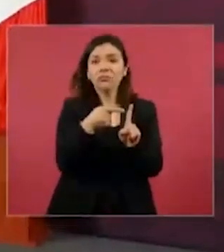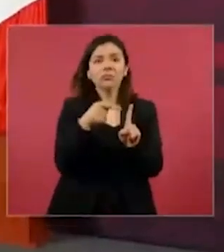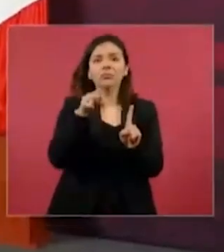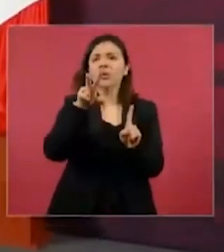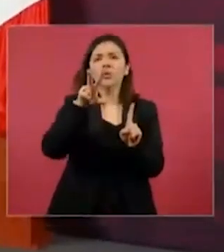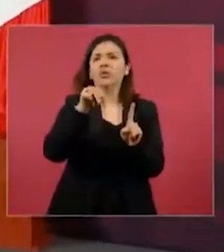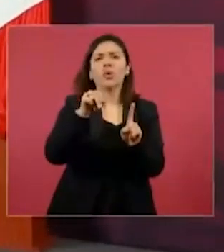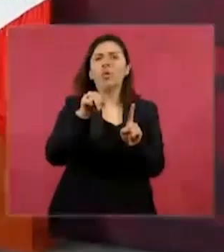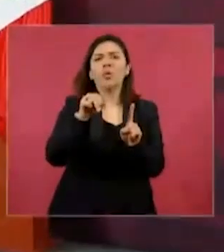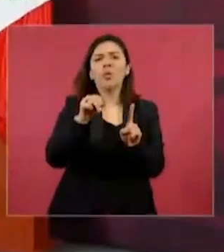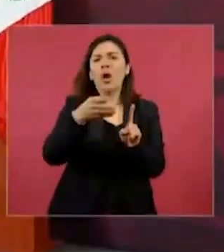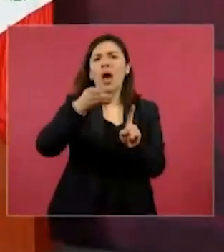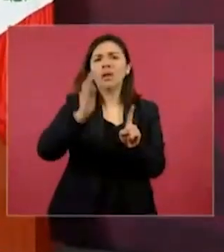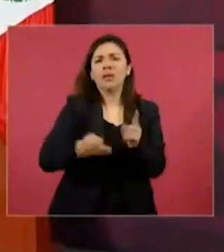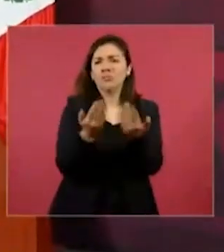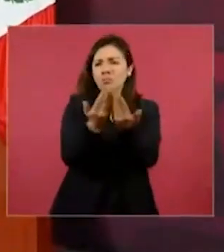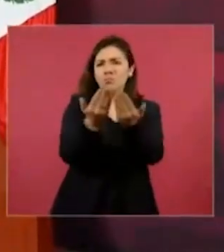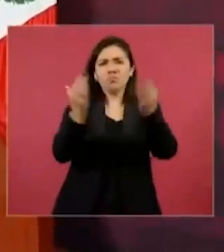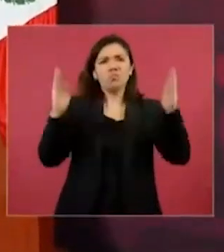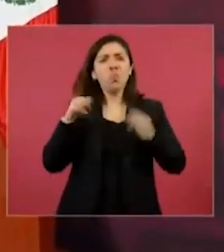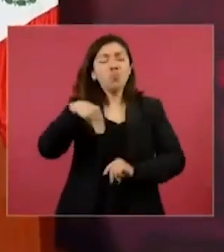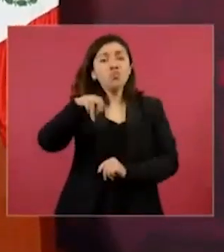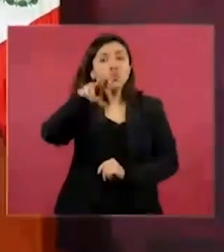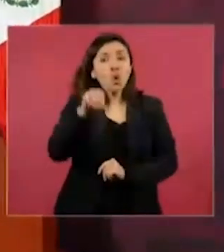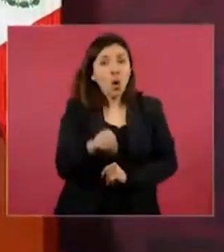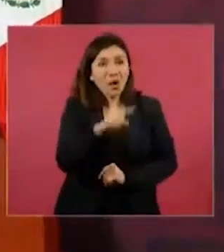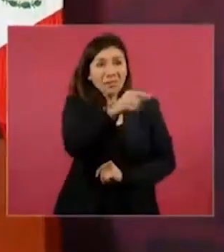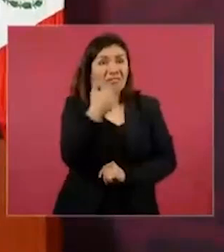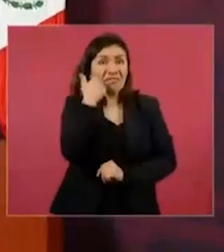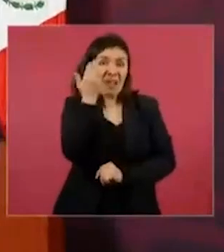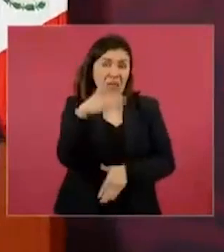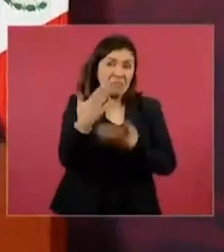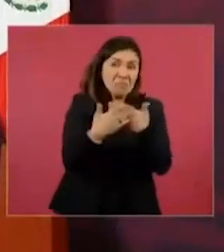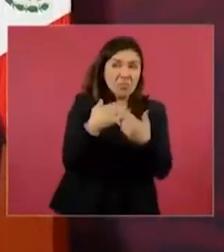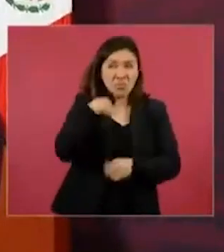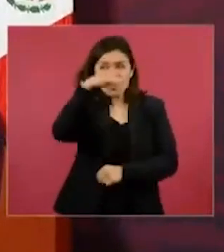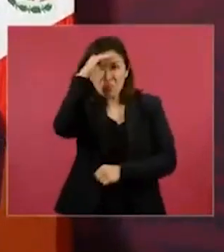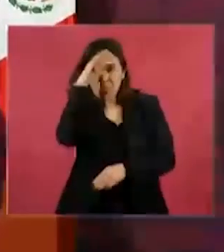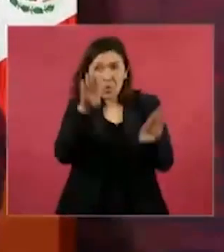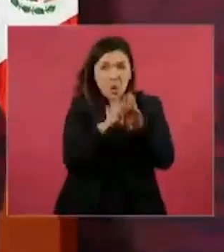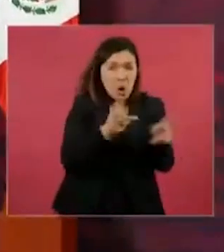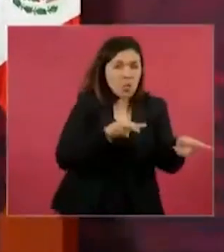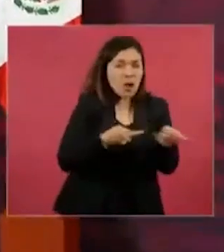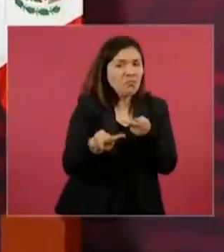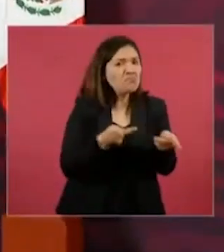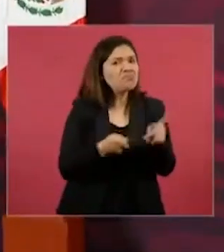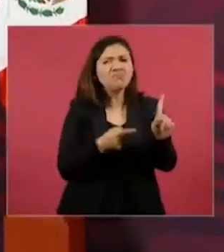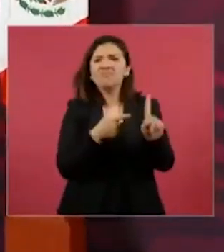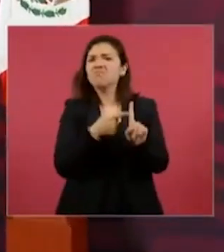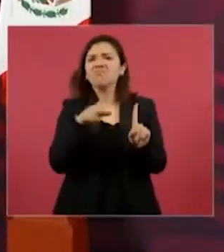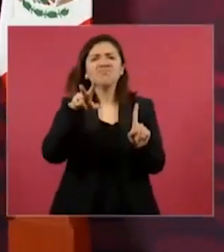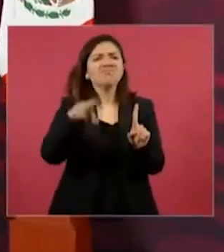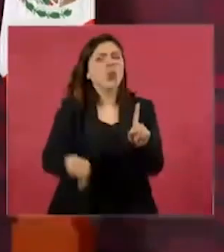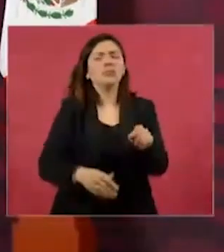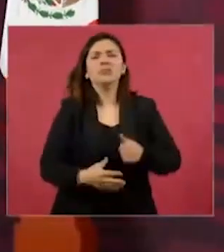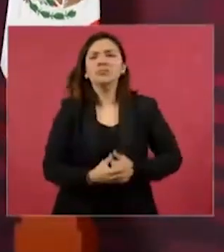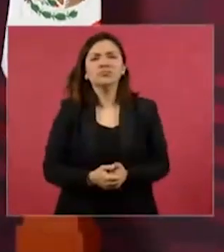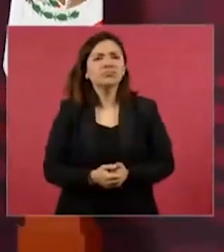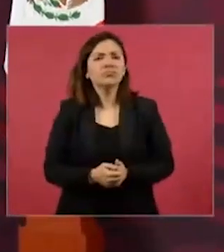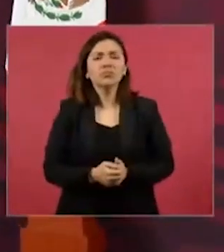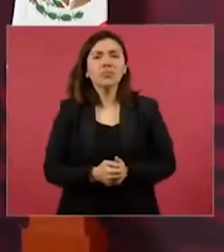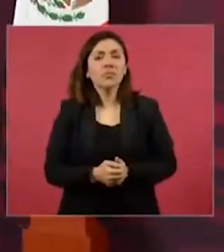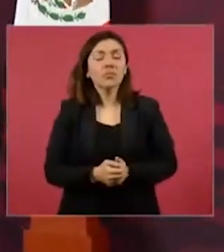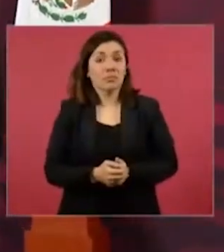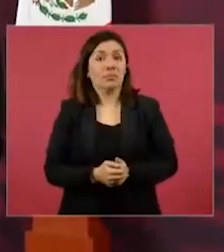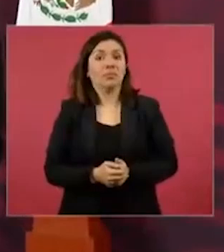varios apoyos a más de 230 mil familias en Acapulco para reconstruir su casa o su lugar o